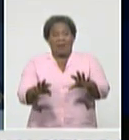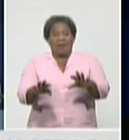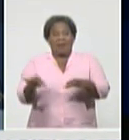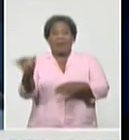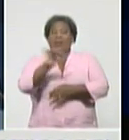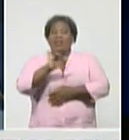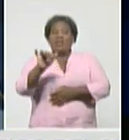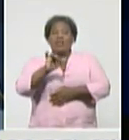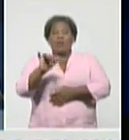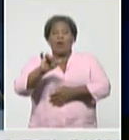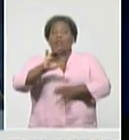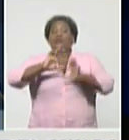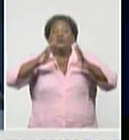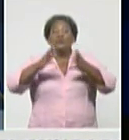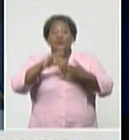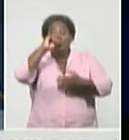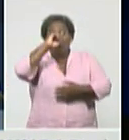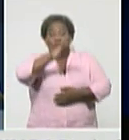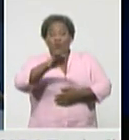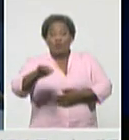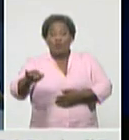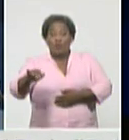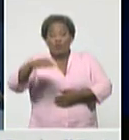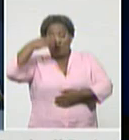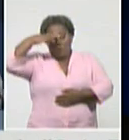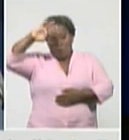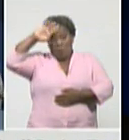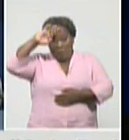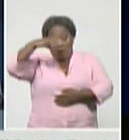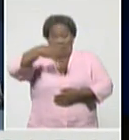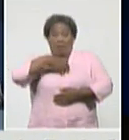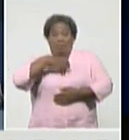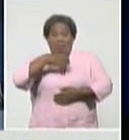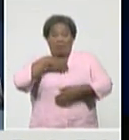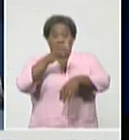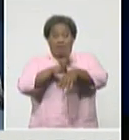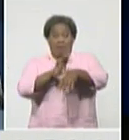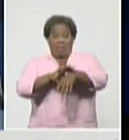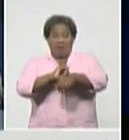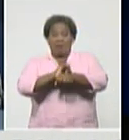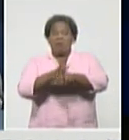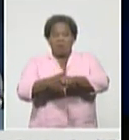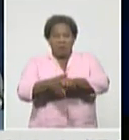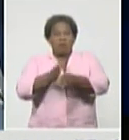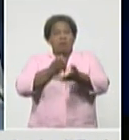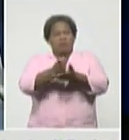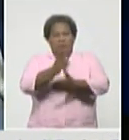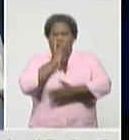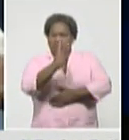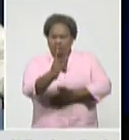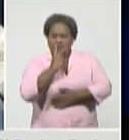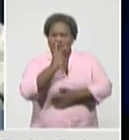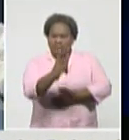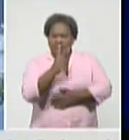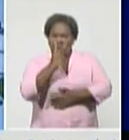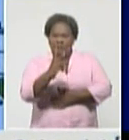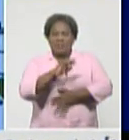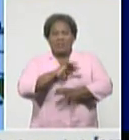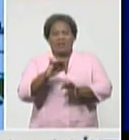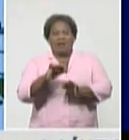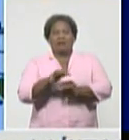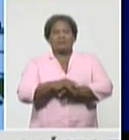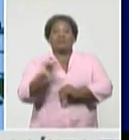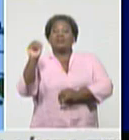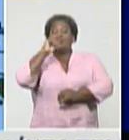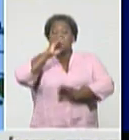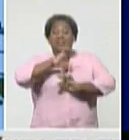todos los niños que en nuestro país han tenido esta enfermedad. Es lo que podemos decir de esta información. Así terminamos entonces,